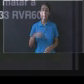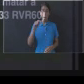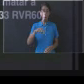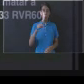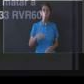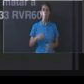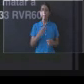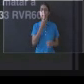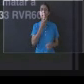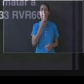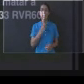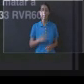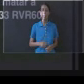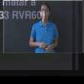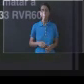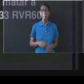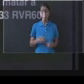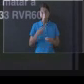una lanza.